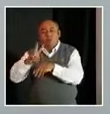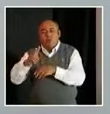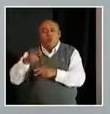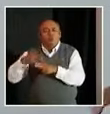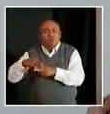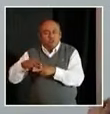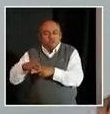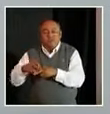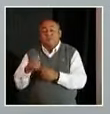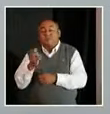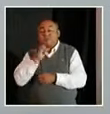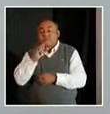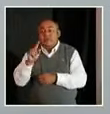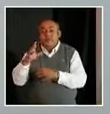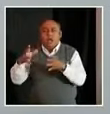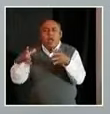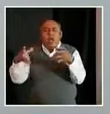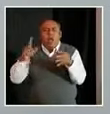presa Libertad.